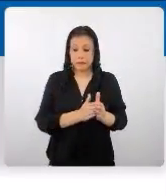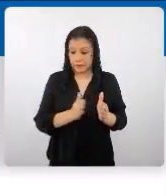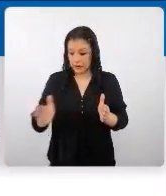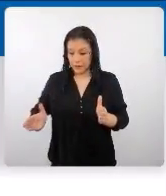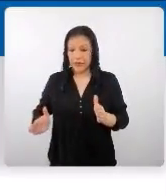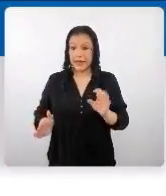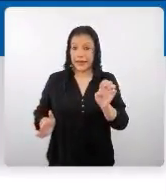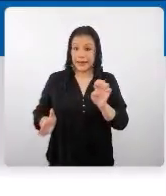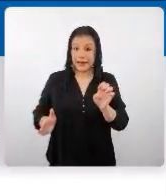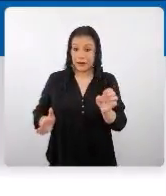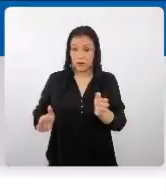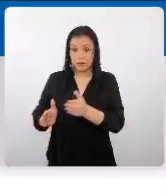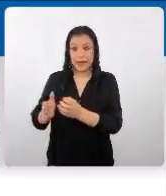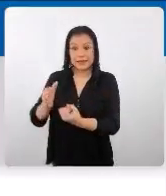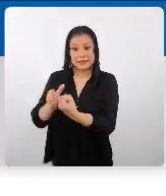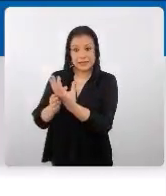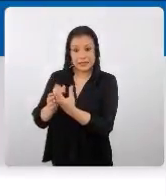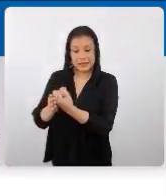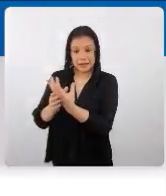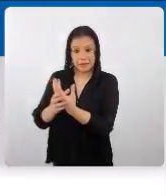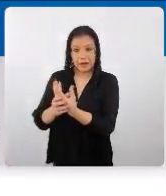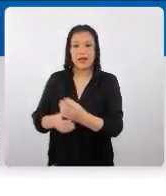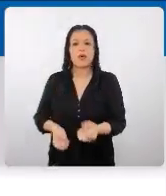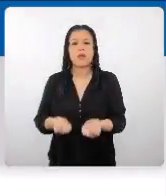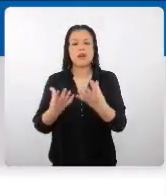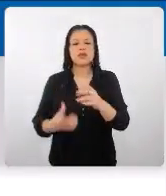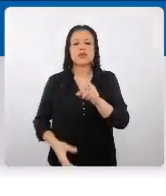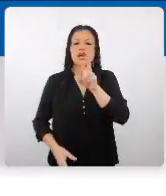septiembre son